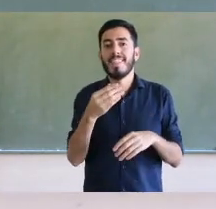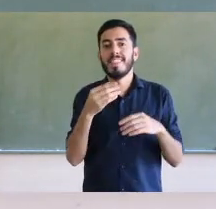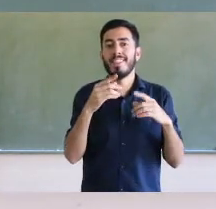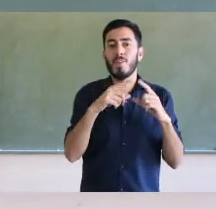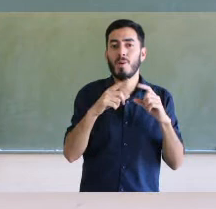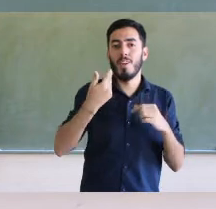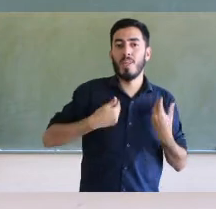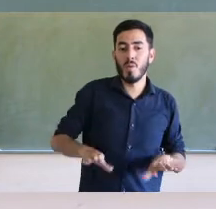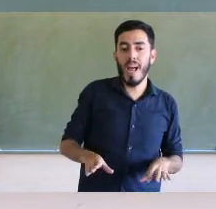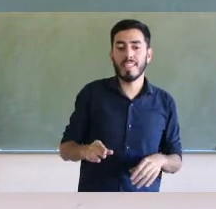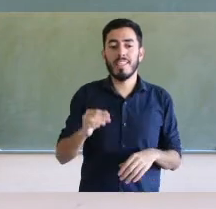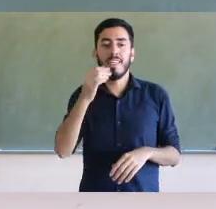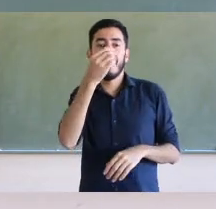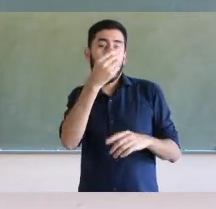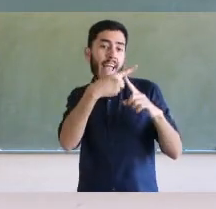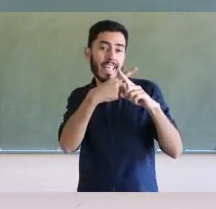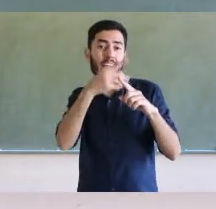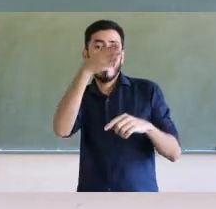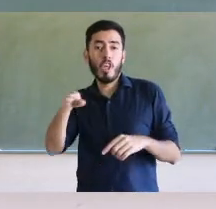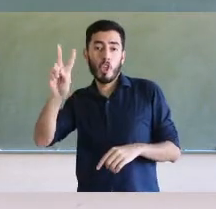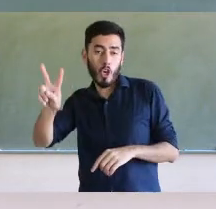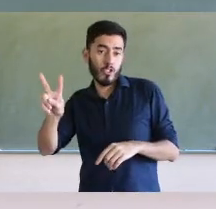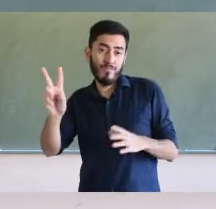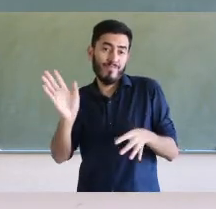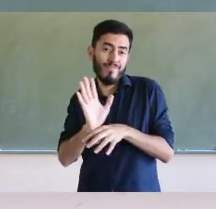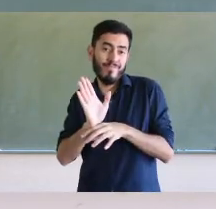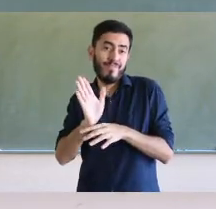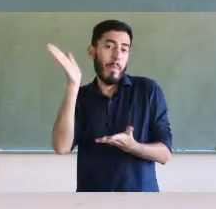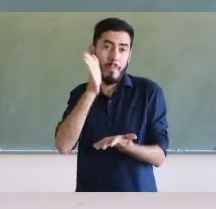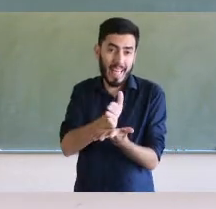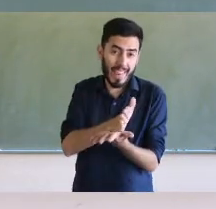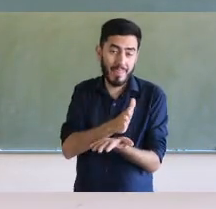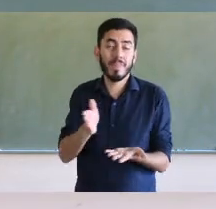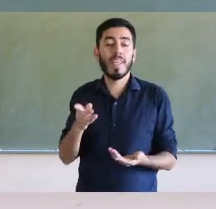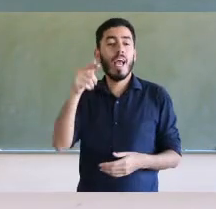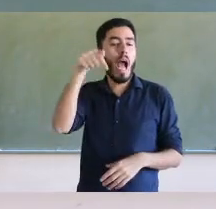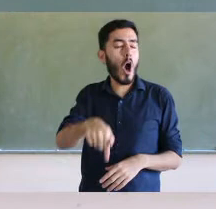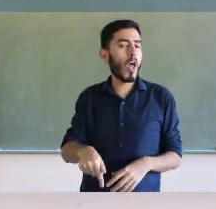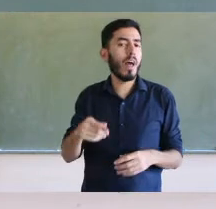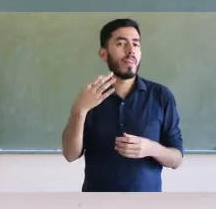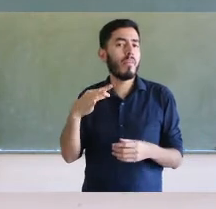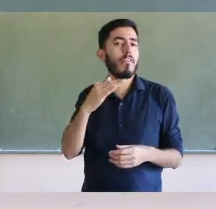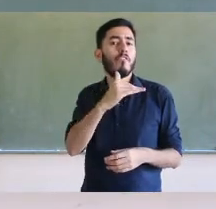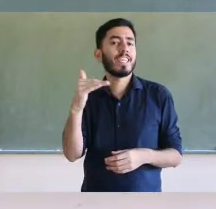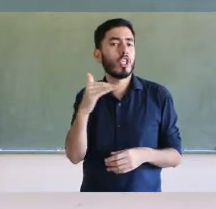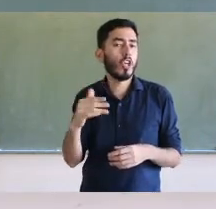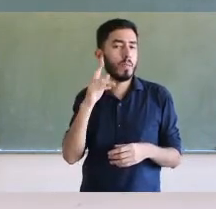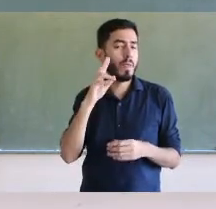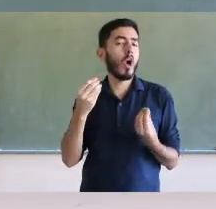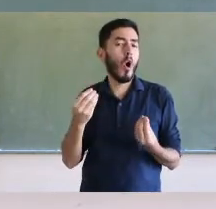dividido a 2, la mitad. Ahora bien, ahora tenemos que usar las fracciones y vamos a ver cómo nos quedaría representado.